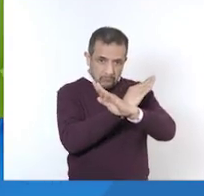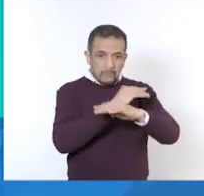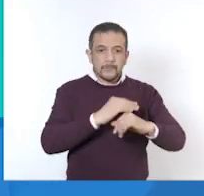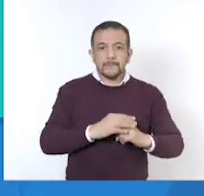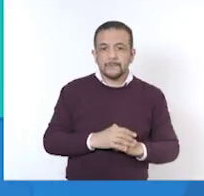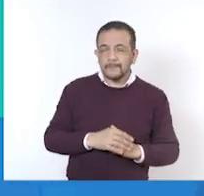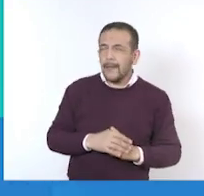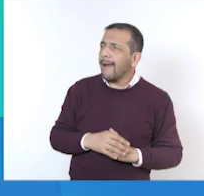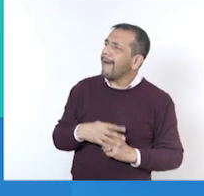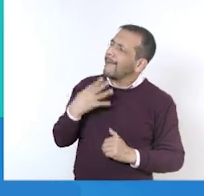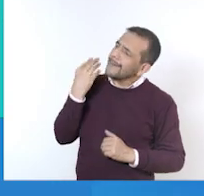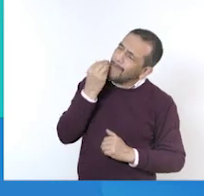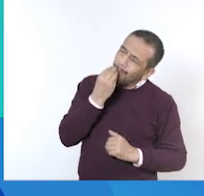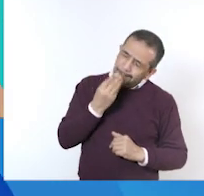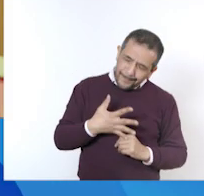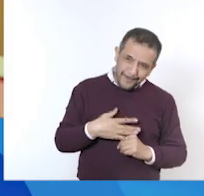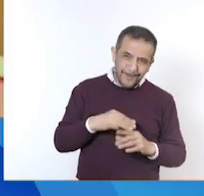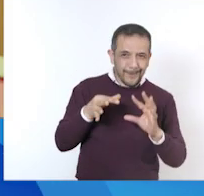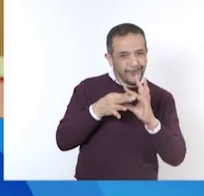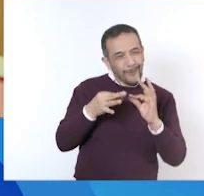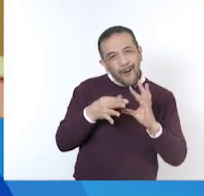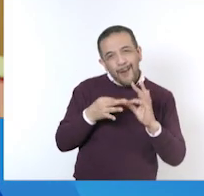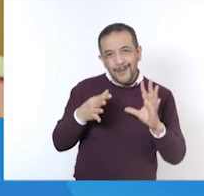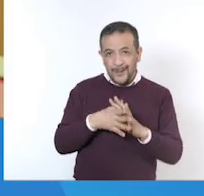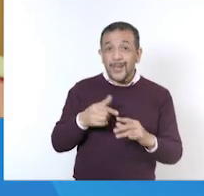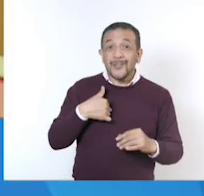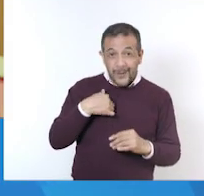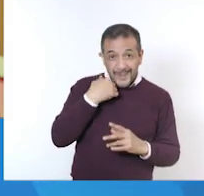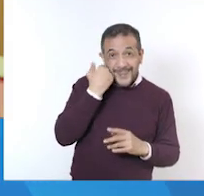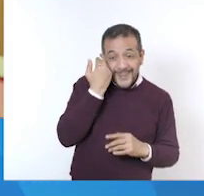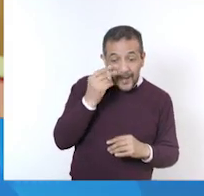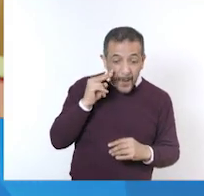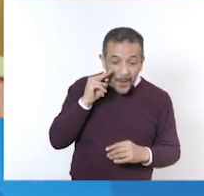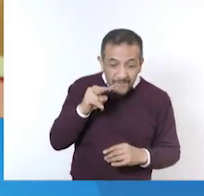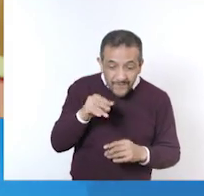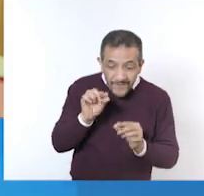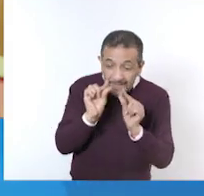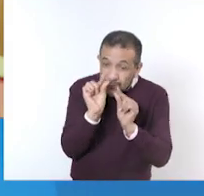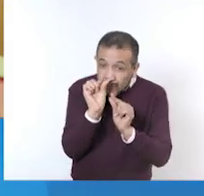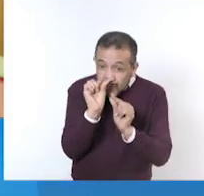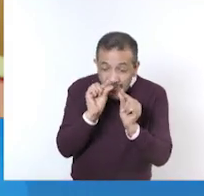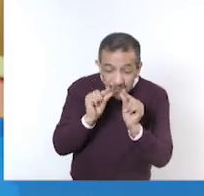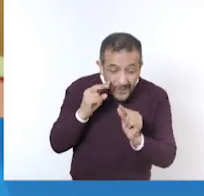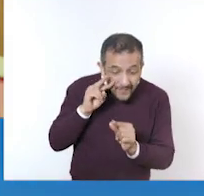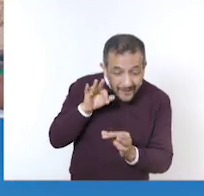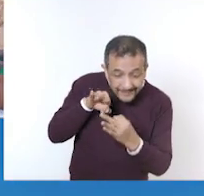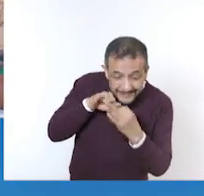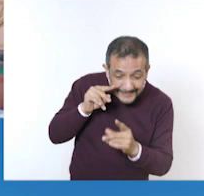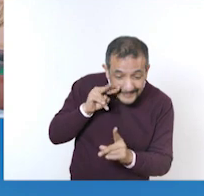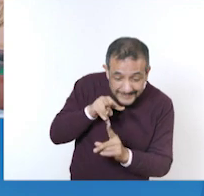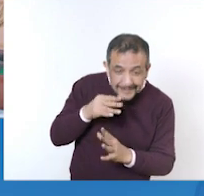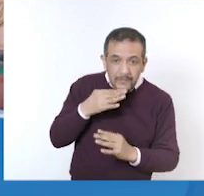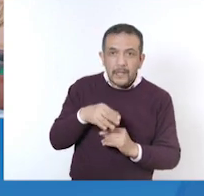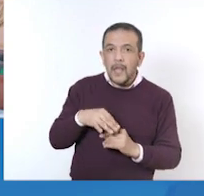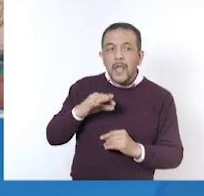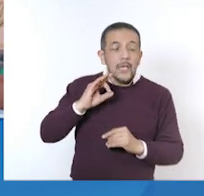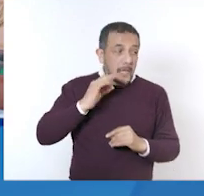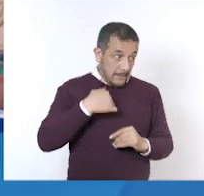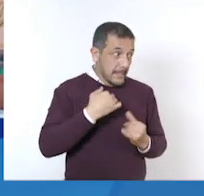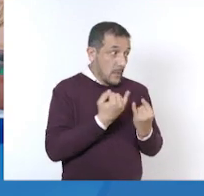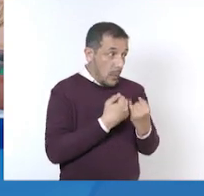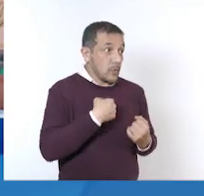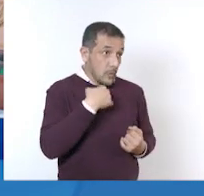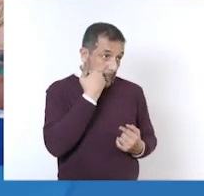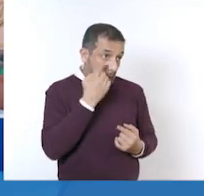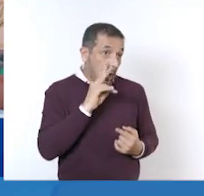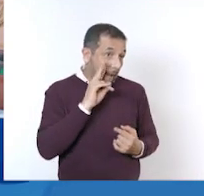cubrebocas. ¡Qué bonito lo explica! Me gustaría ver de cerca sus muñecos. Claro, a mí también. Quizá